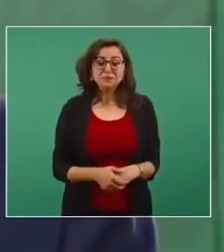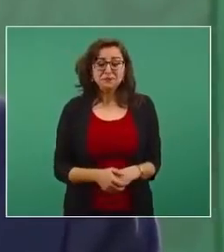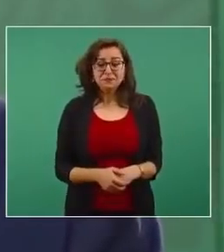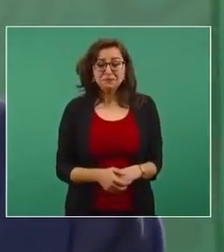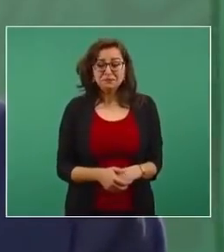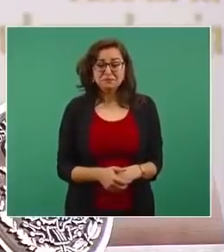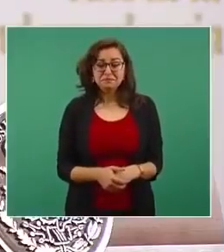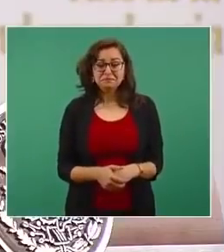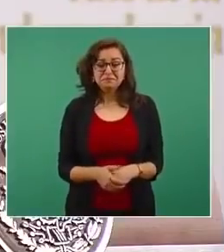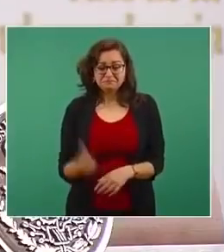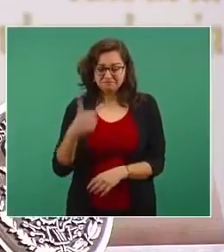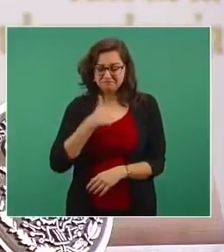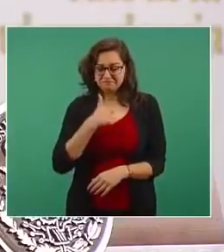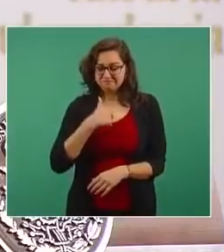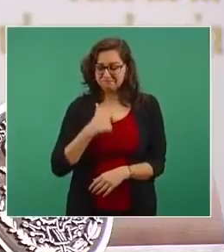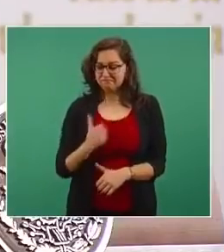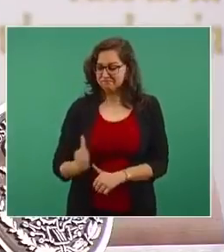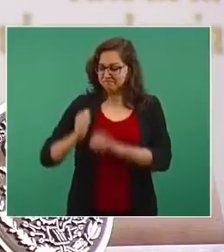moral.